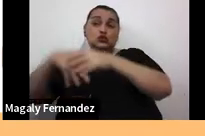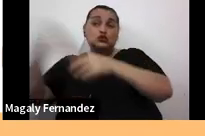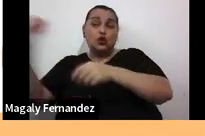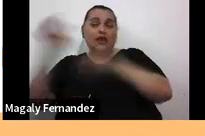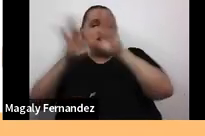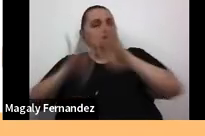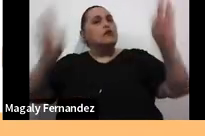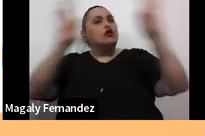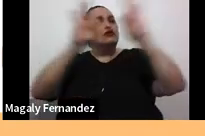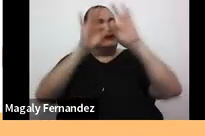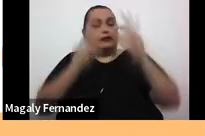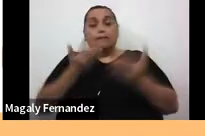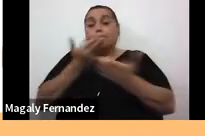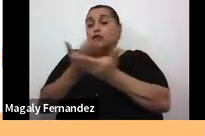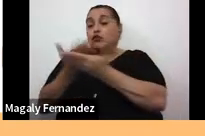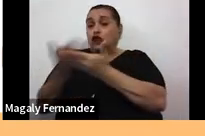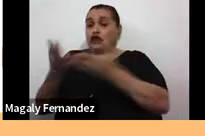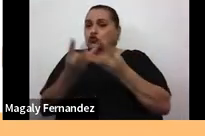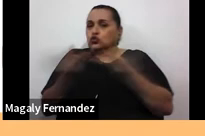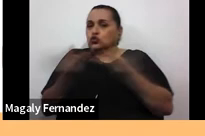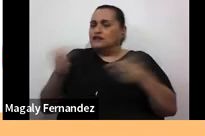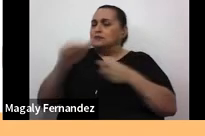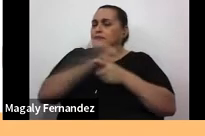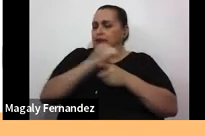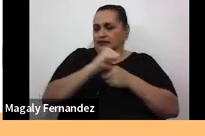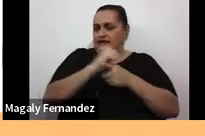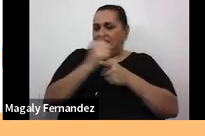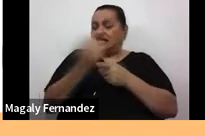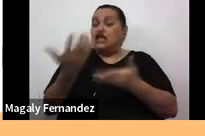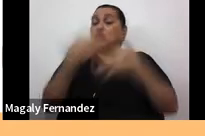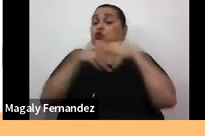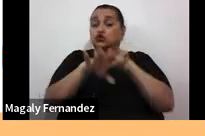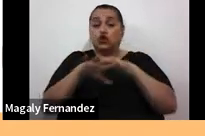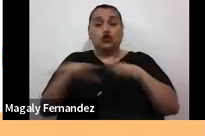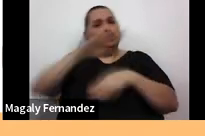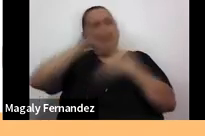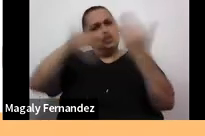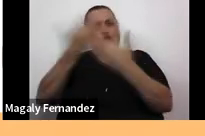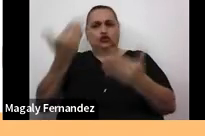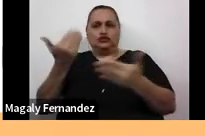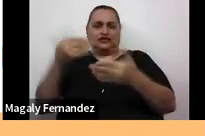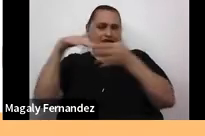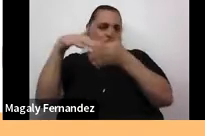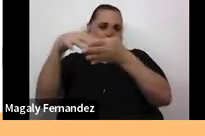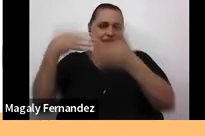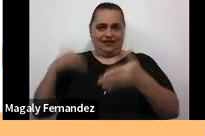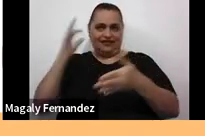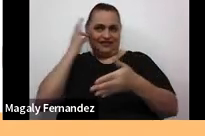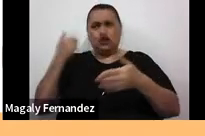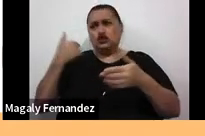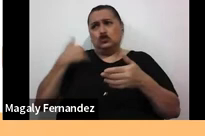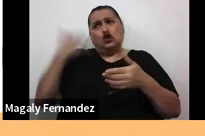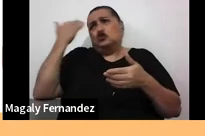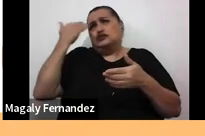proponer soluciones prácticas para la inclusión de las y los estudiantes ahora que no sé mucho del tema Yo tampoco